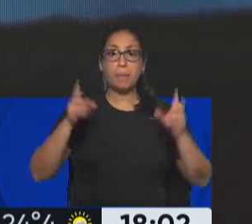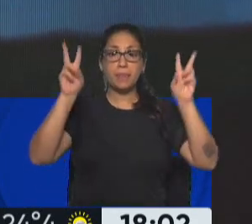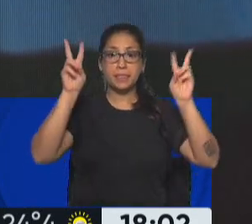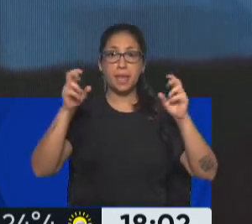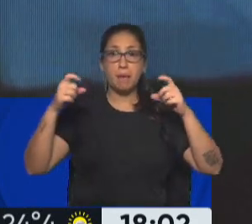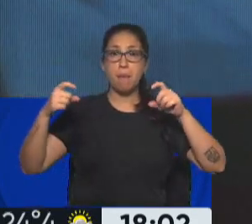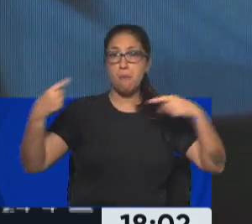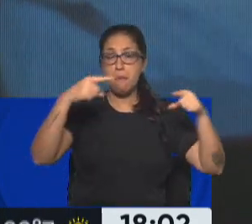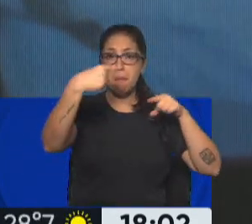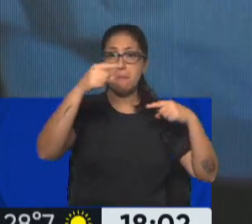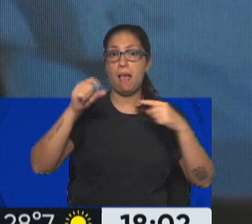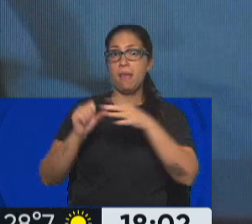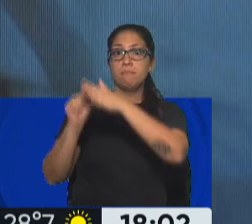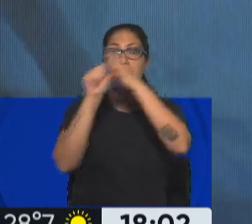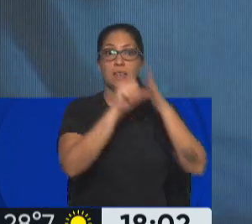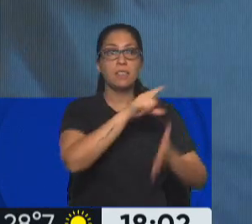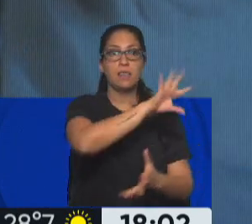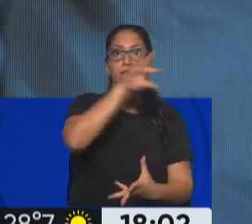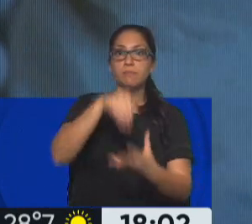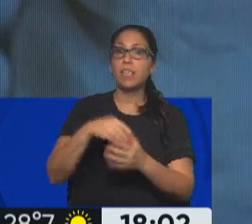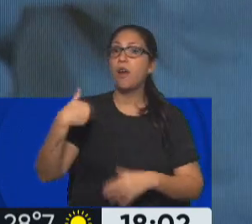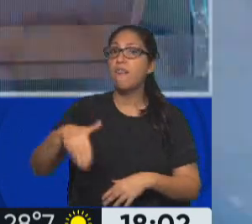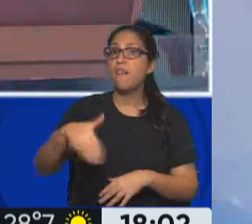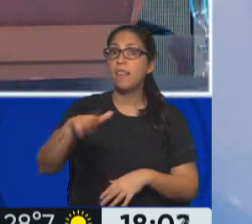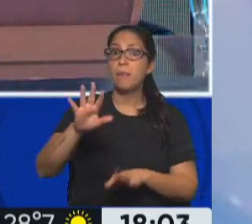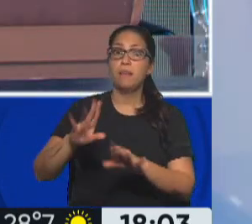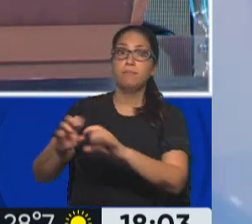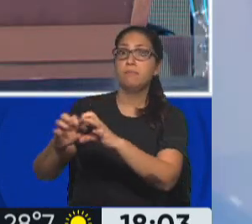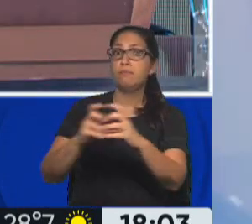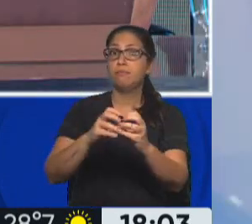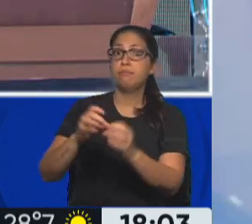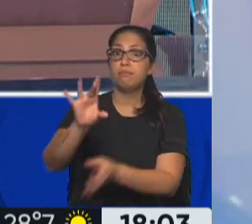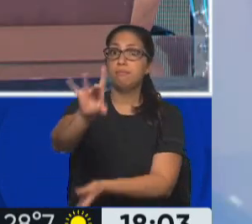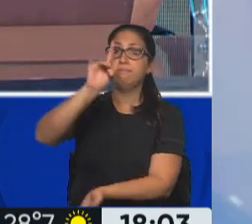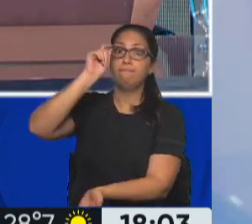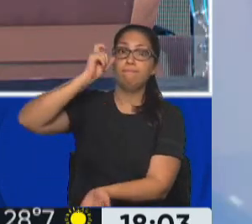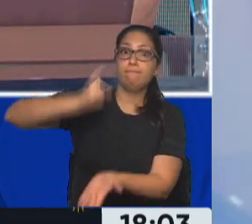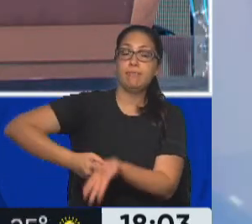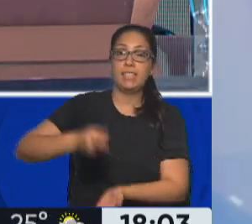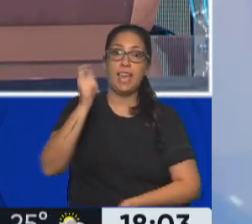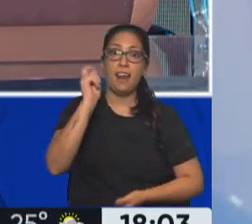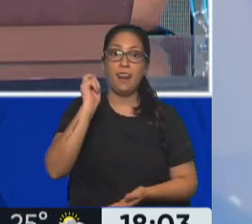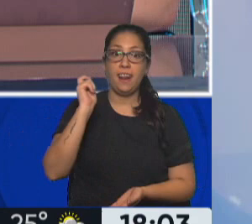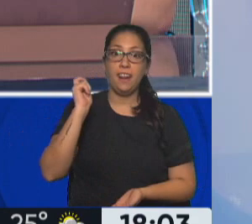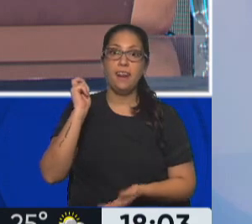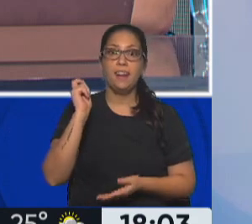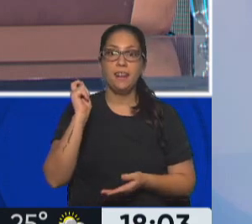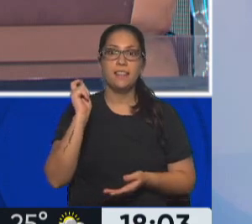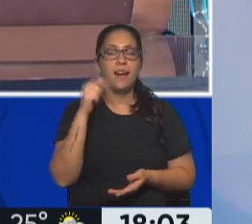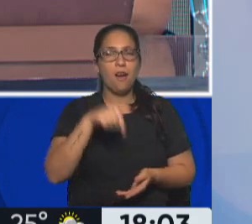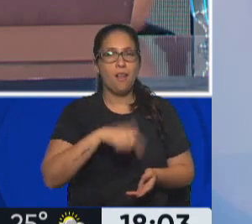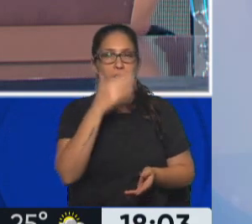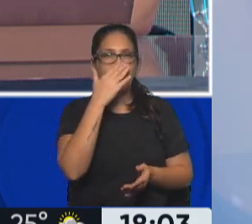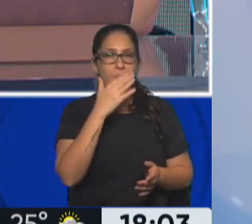cuenta. Y por otro lado, bueno, lo que se viene ahora, el cónclave. Sí, bueno, ahora ¿quiénes suenan? De hecho, quizás podamos hablar un poco más en detalle